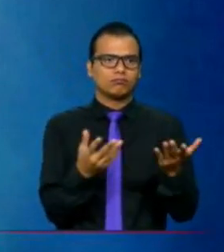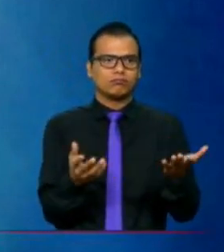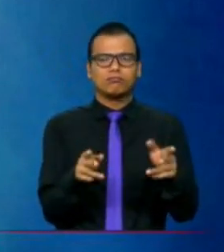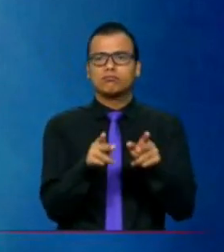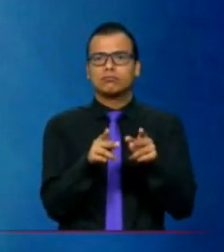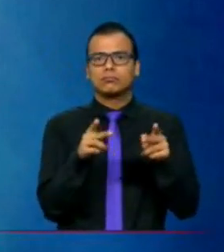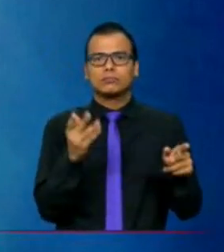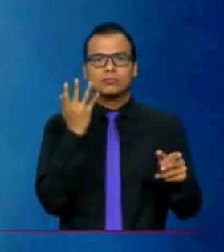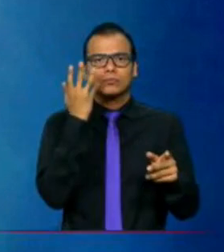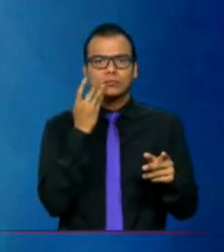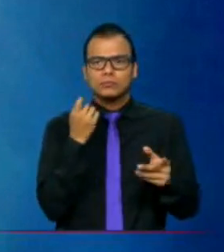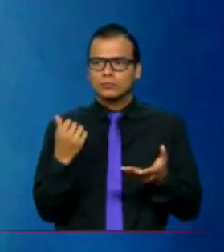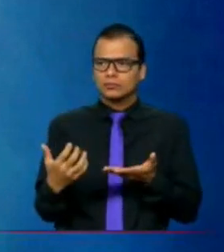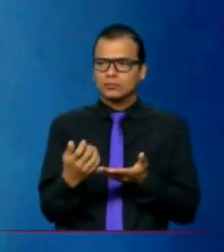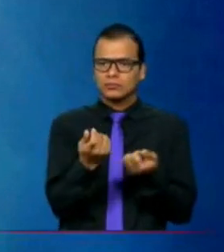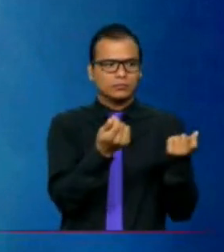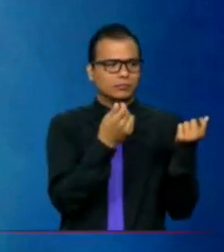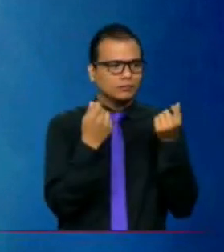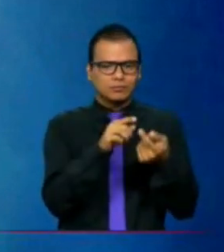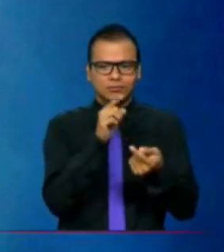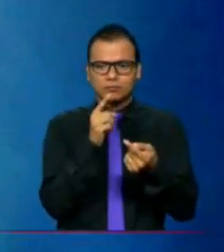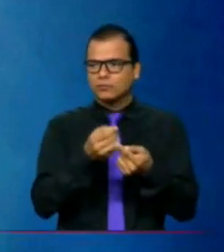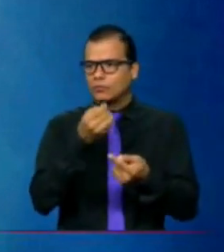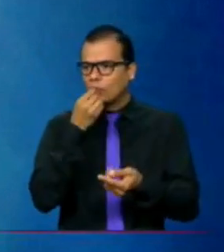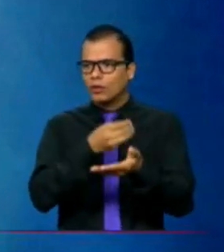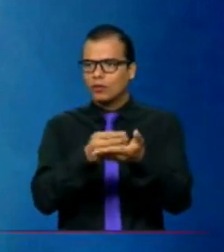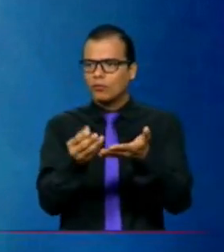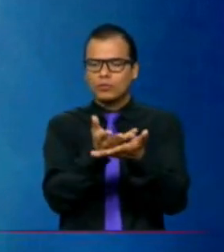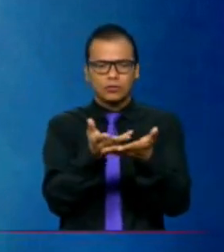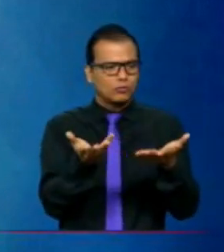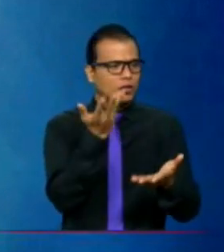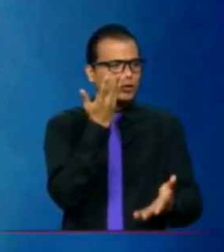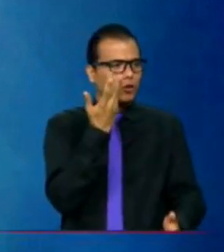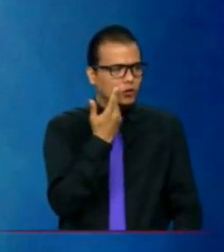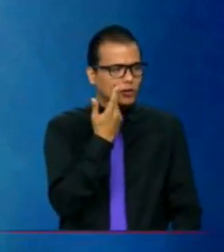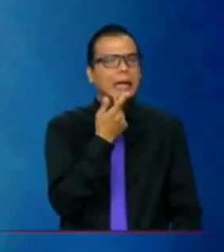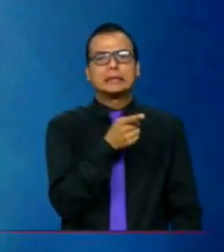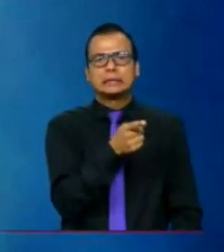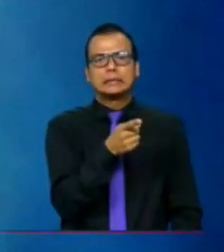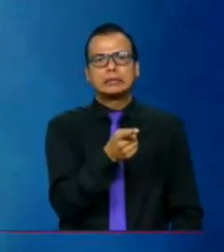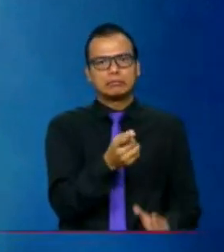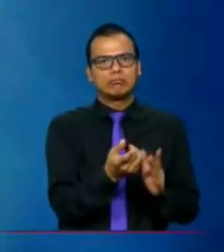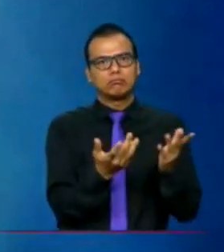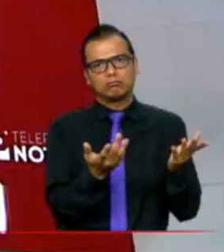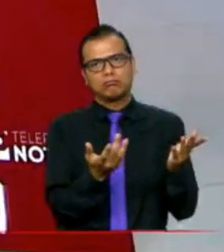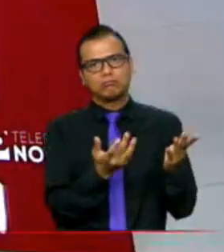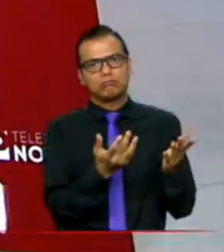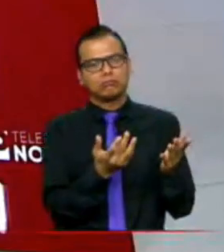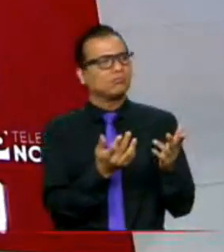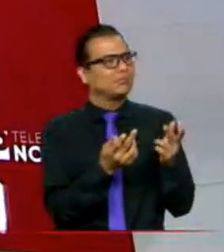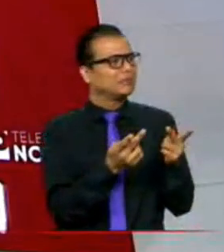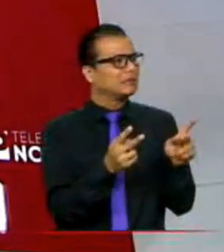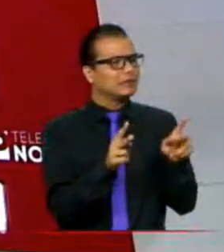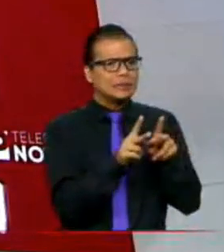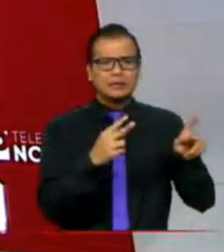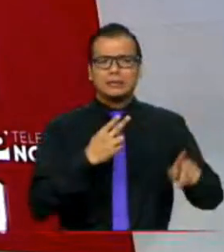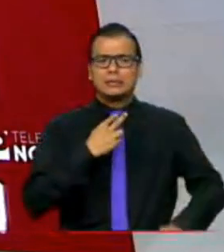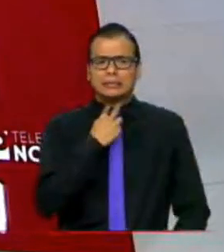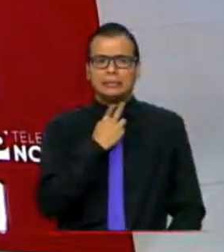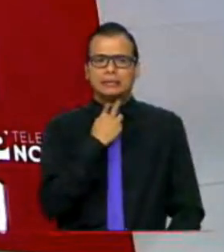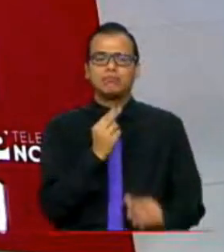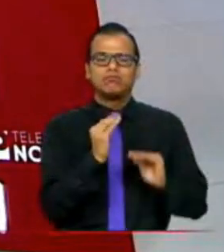necesitan las personas para adquirir alimentos, bienes y servicios disminuyó, pues, o sea, la línea de pobreza en